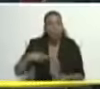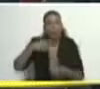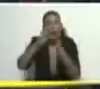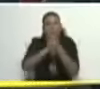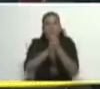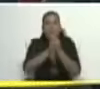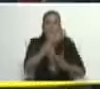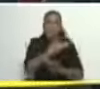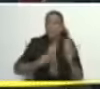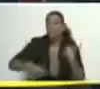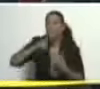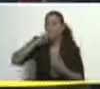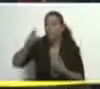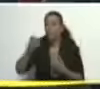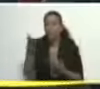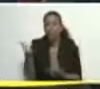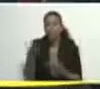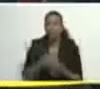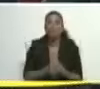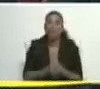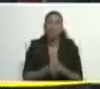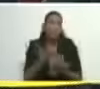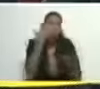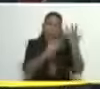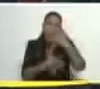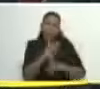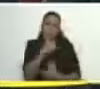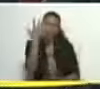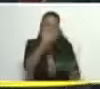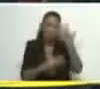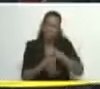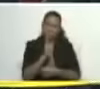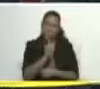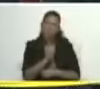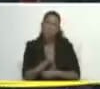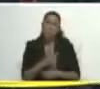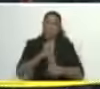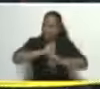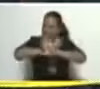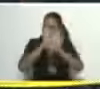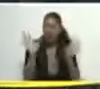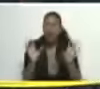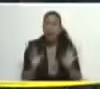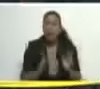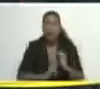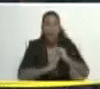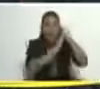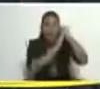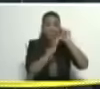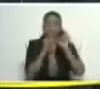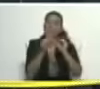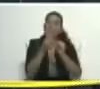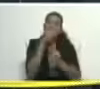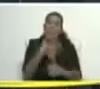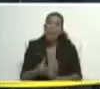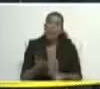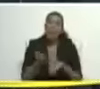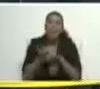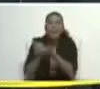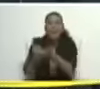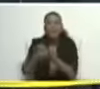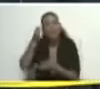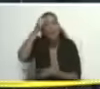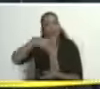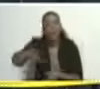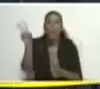al presidente Maduro. No tenemos duda de que su liderazgo es bueno para el pueblo de Venezuela